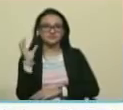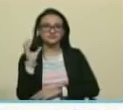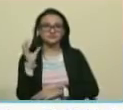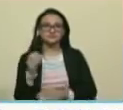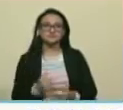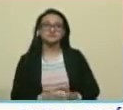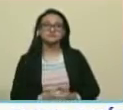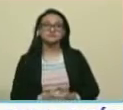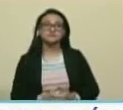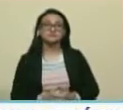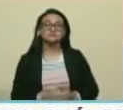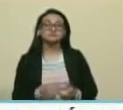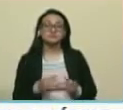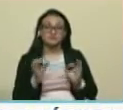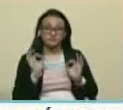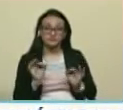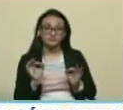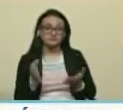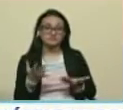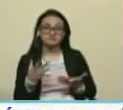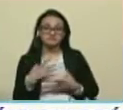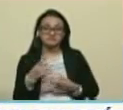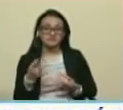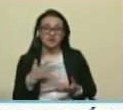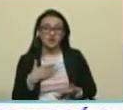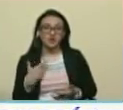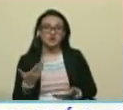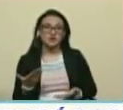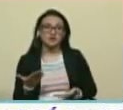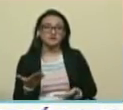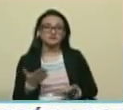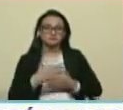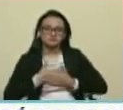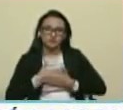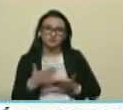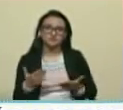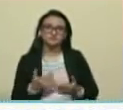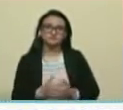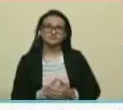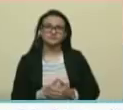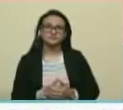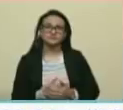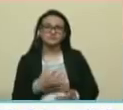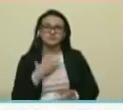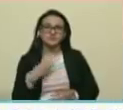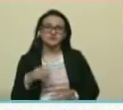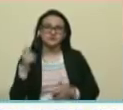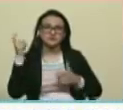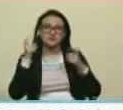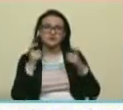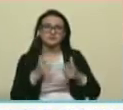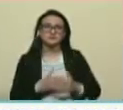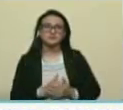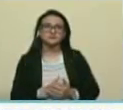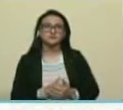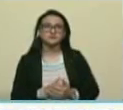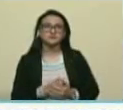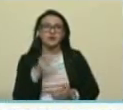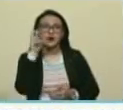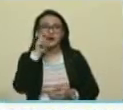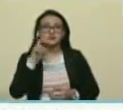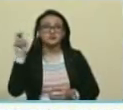Que certifican la desinteresada, la generosa, la solidaria actuación del presidente Hugo Chávez, del